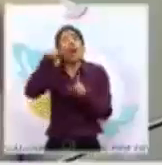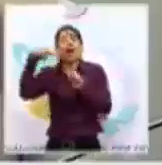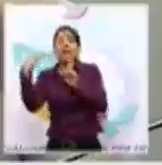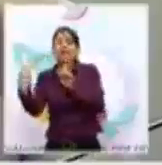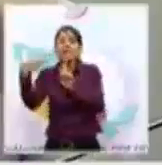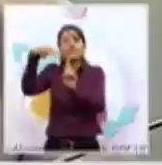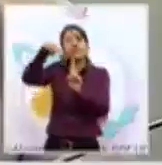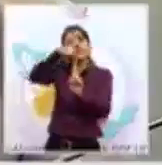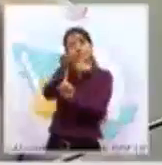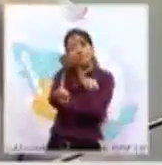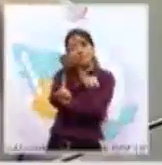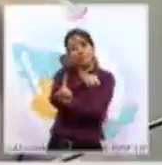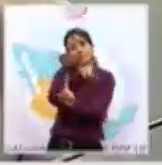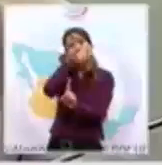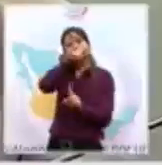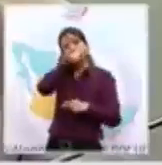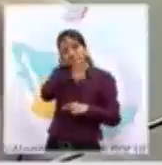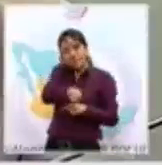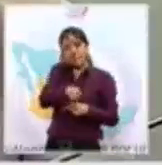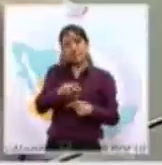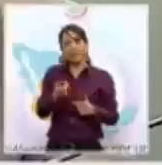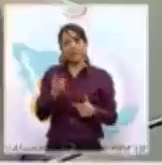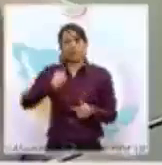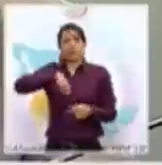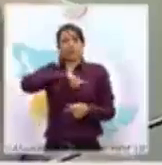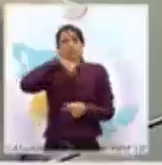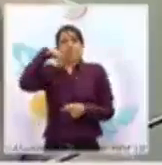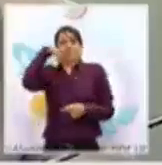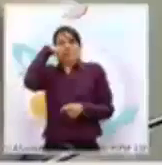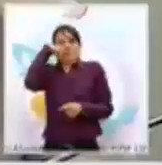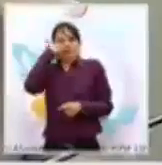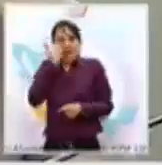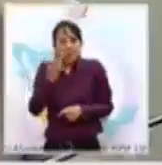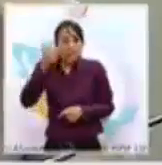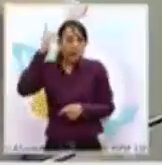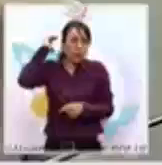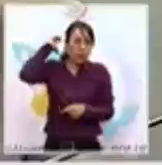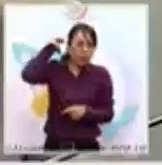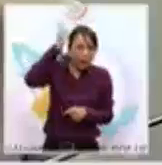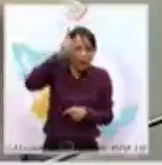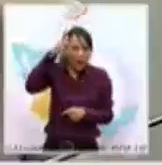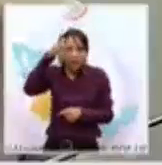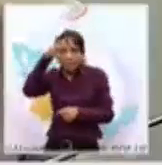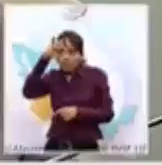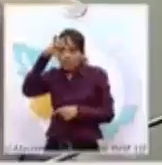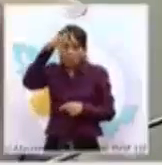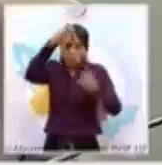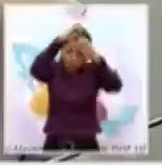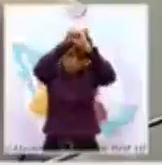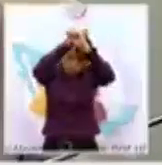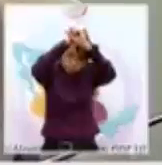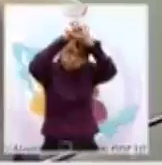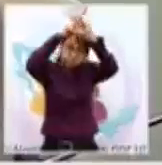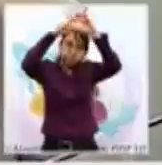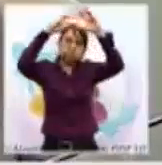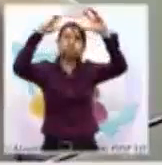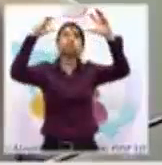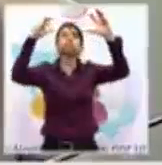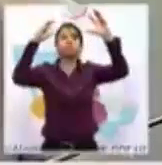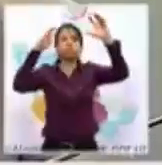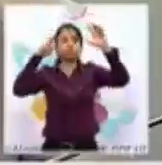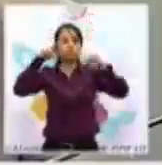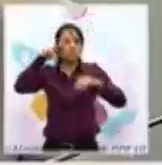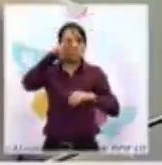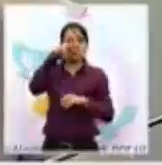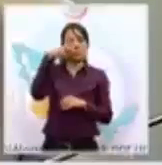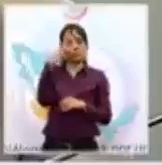visión, ¿no?, o el gran horizonte que nosotros quisiéramos visualizar. Y en el caso concreto, ya muy